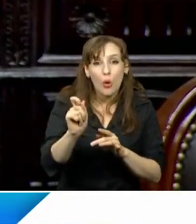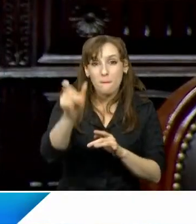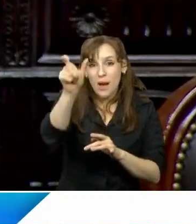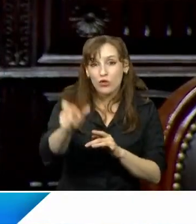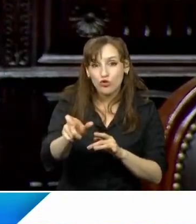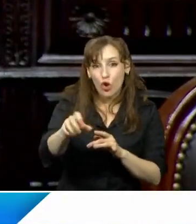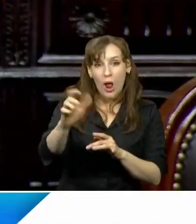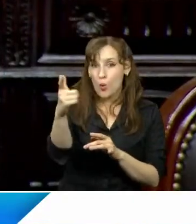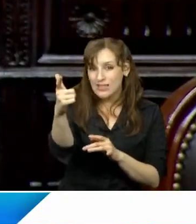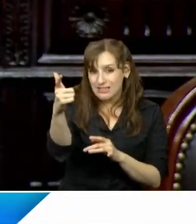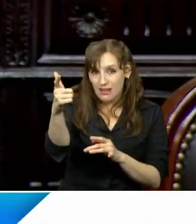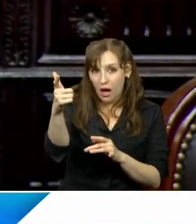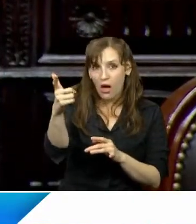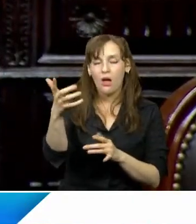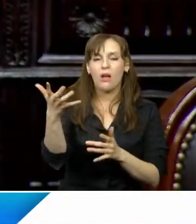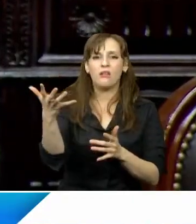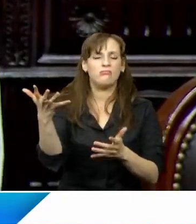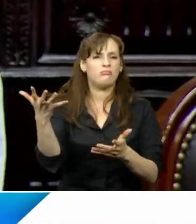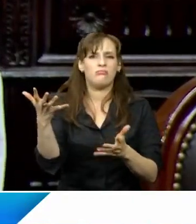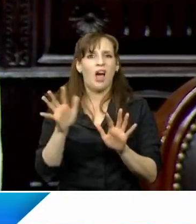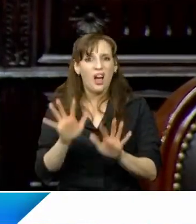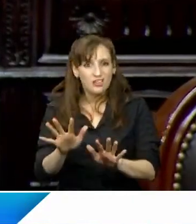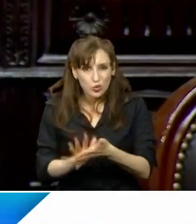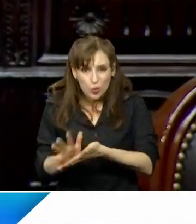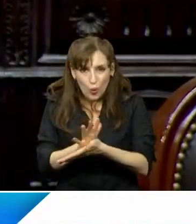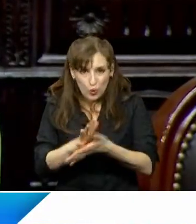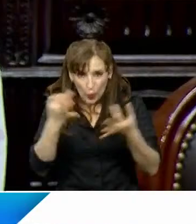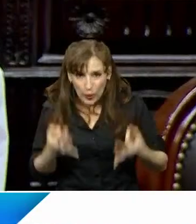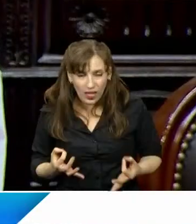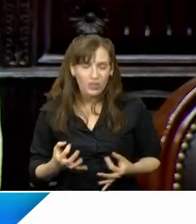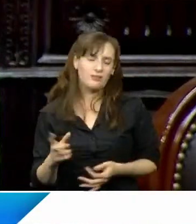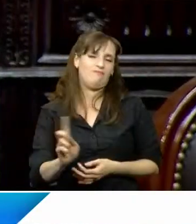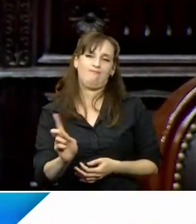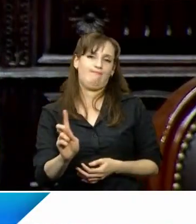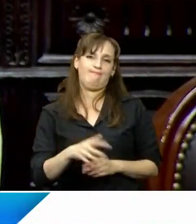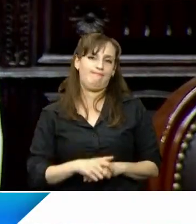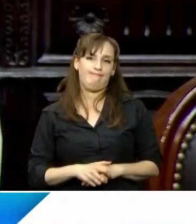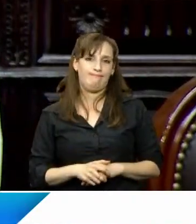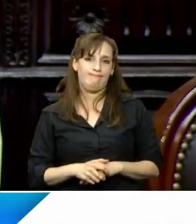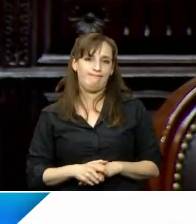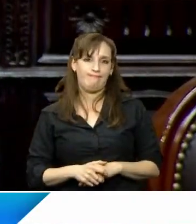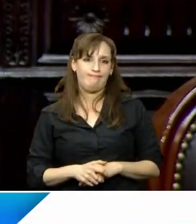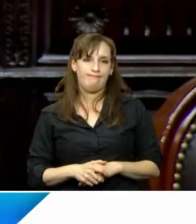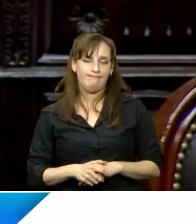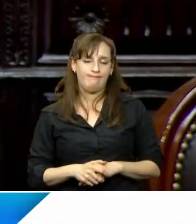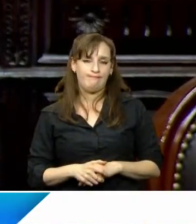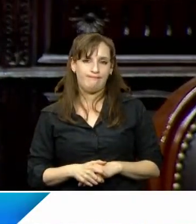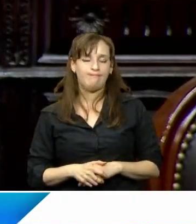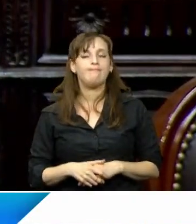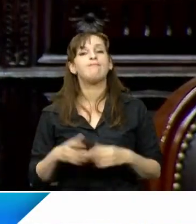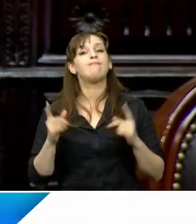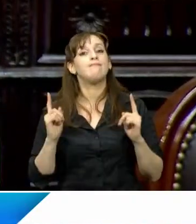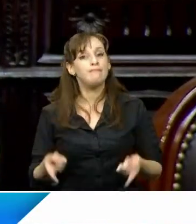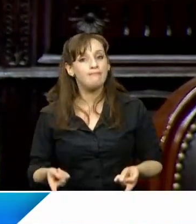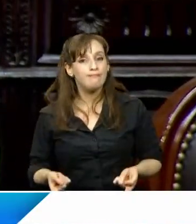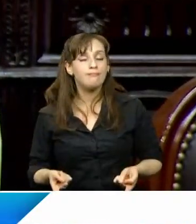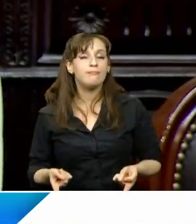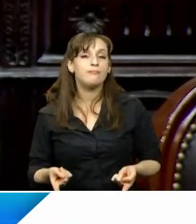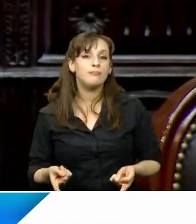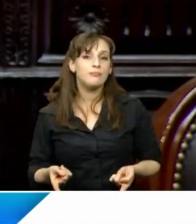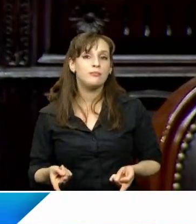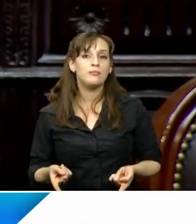sentencia justa, adecuada a las pruebas de cargo que se han conseguido y con la